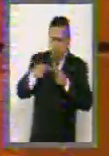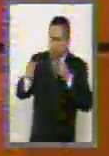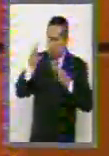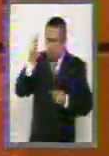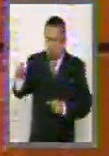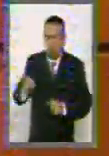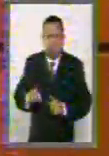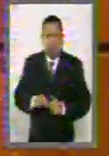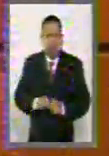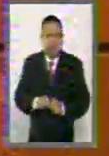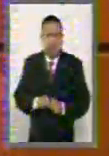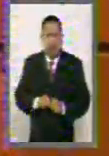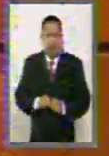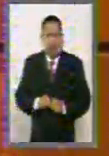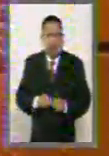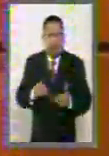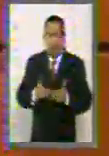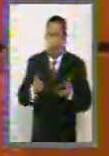República.